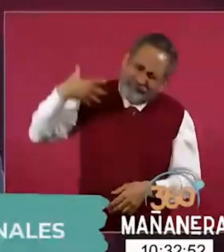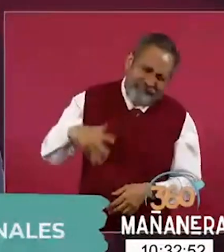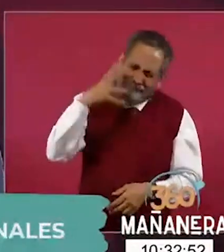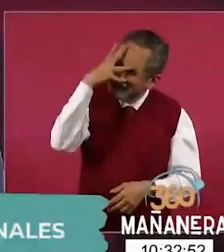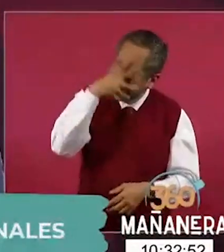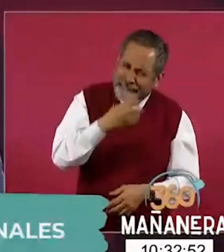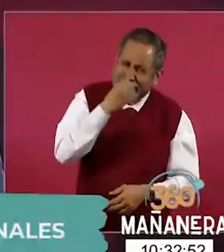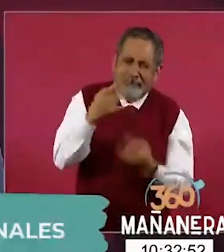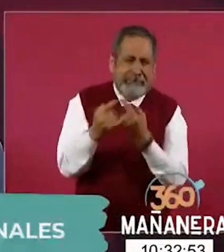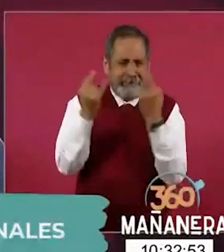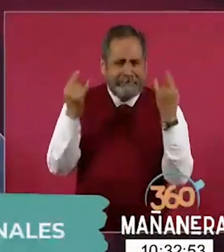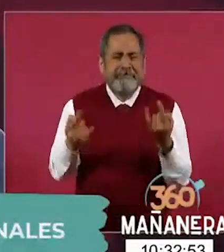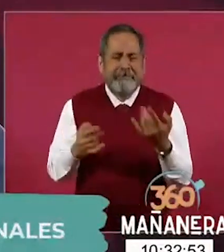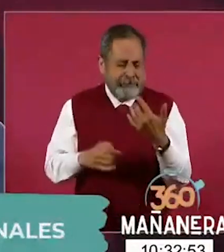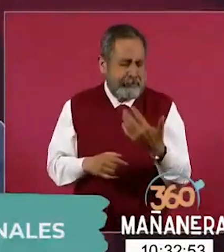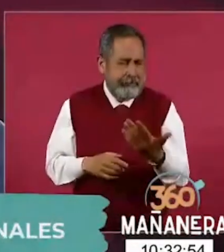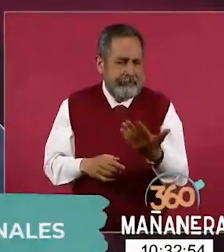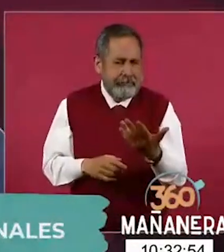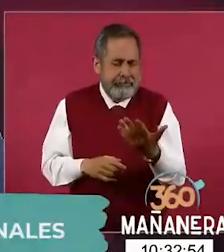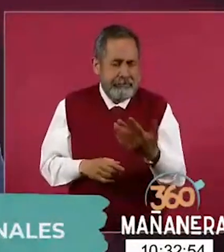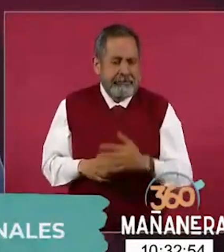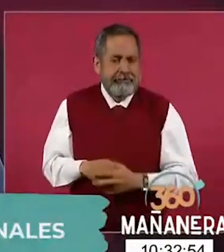bellísima Porque